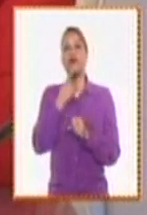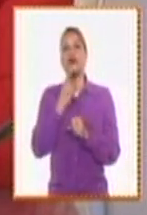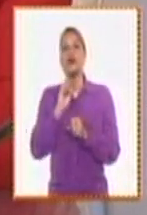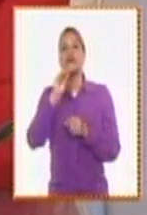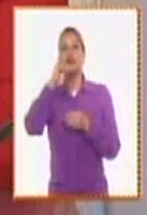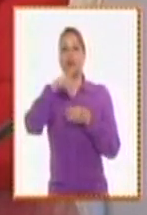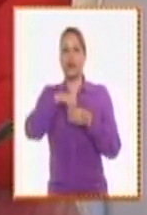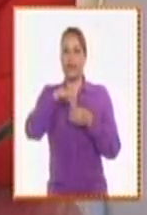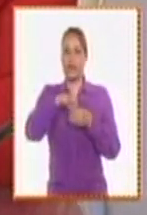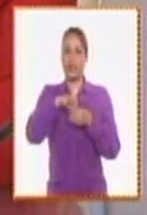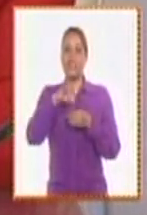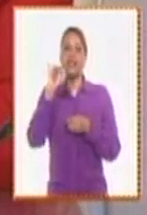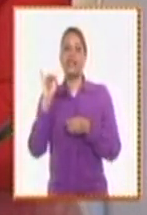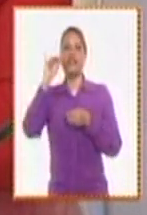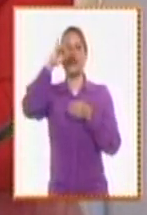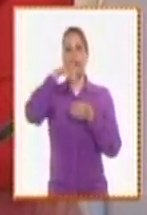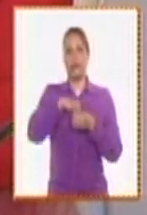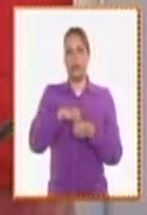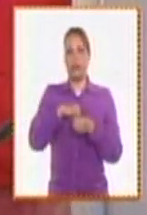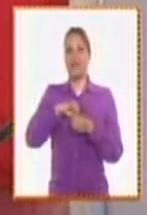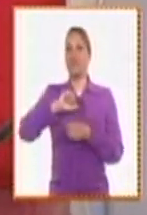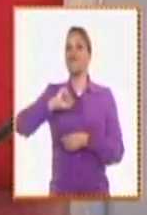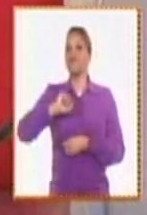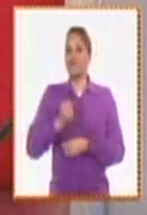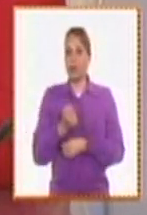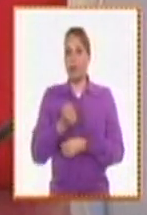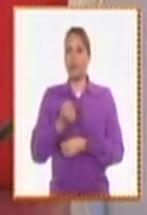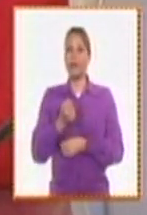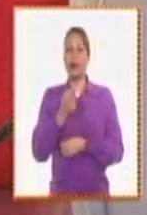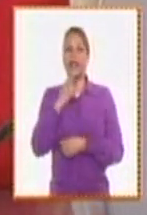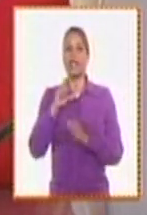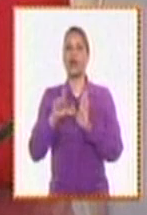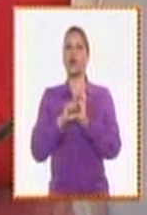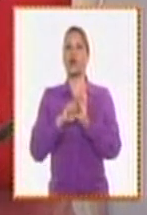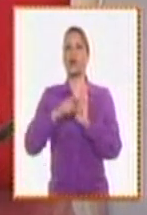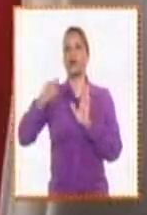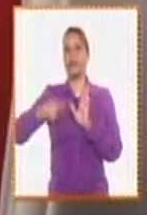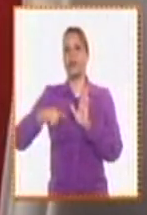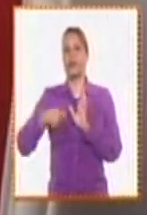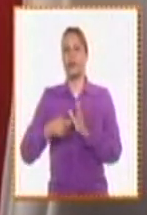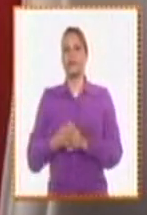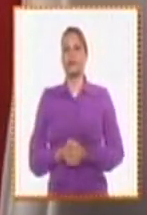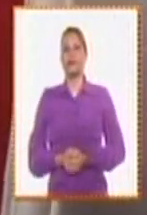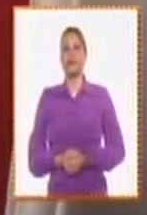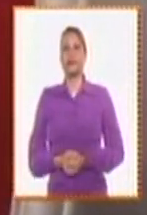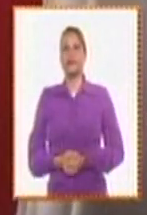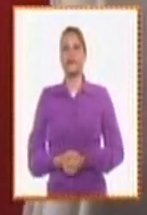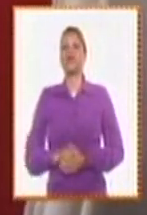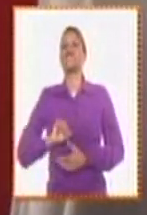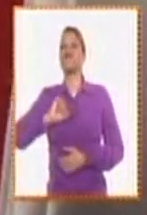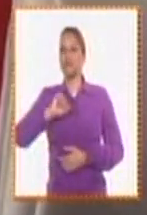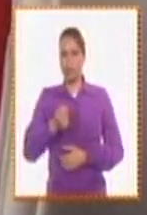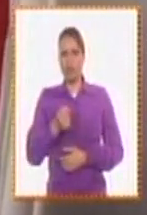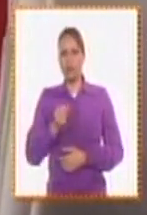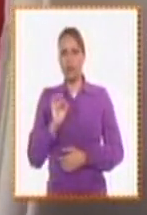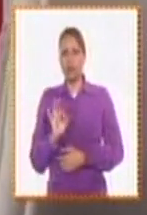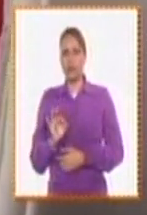que es la más severa que están previstas en el Código Penal. Así que se ha sido severo con